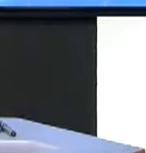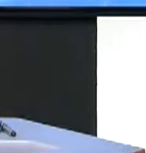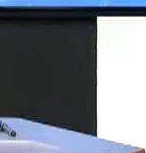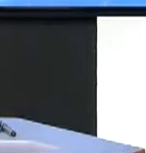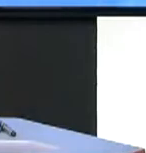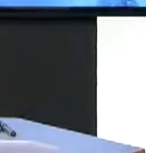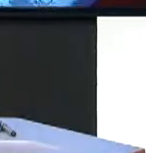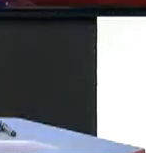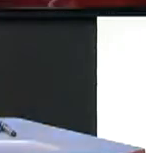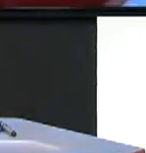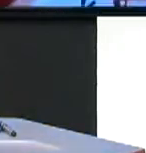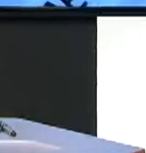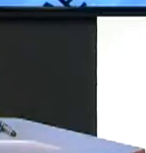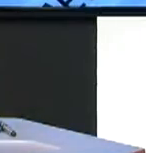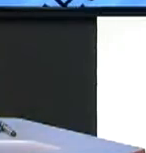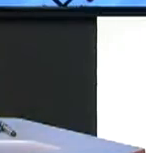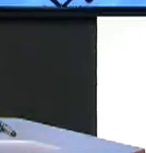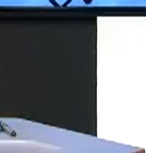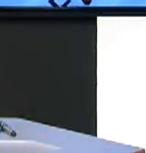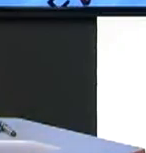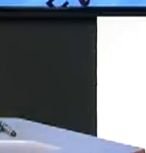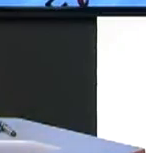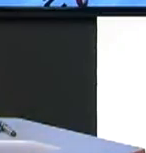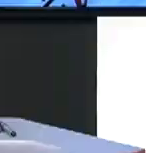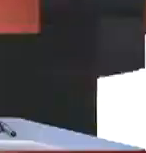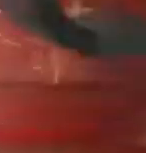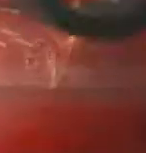trabajo tendrá una participación especial.